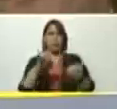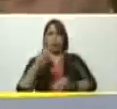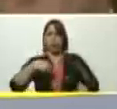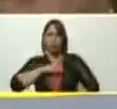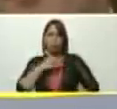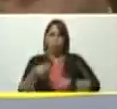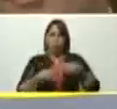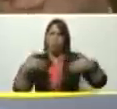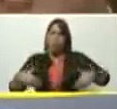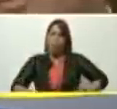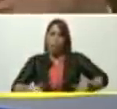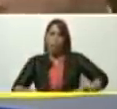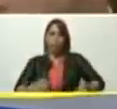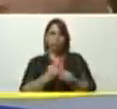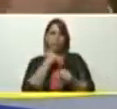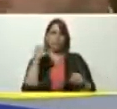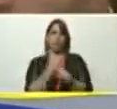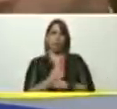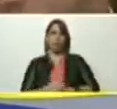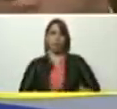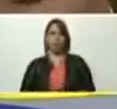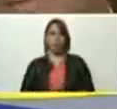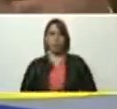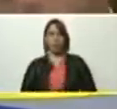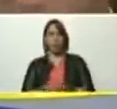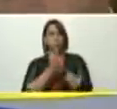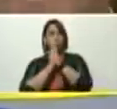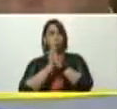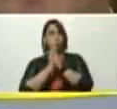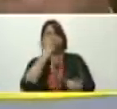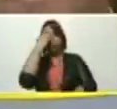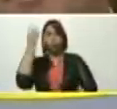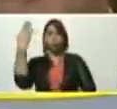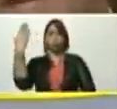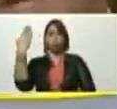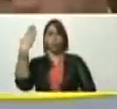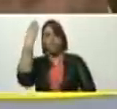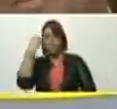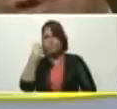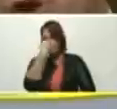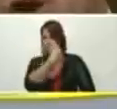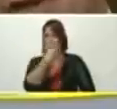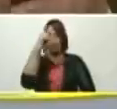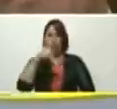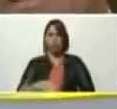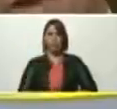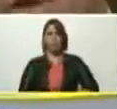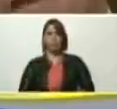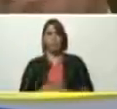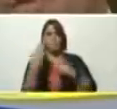trabajar con el favor de Dios, con sus bendiciones, con su protección divina.